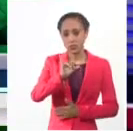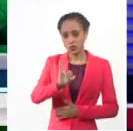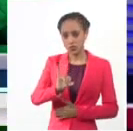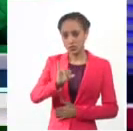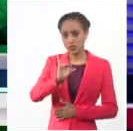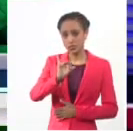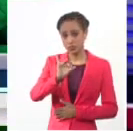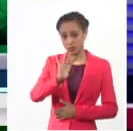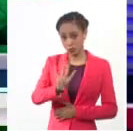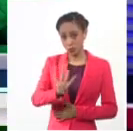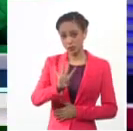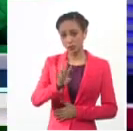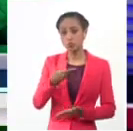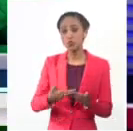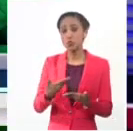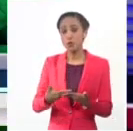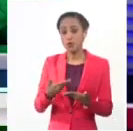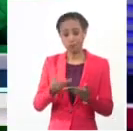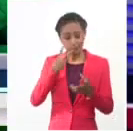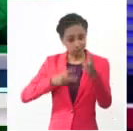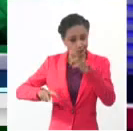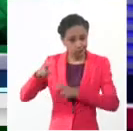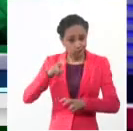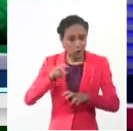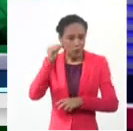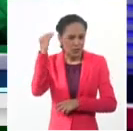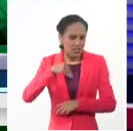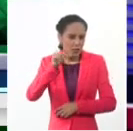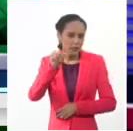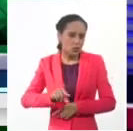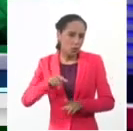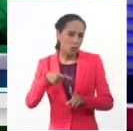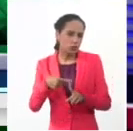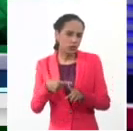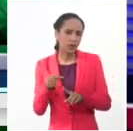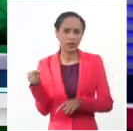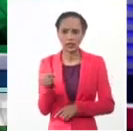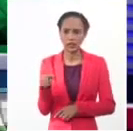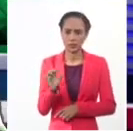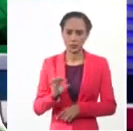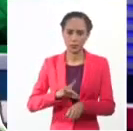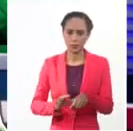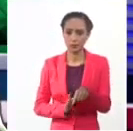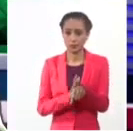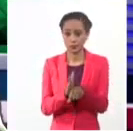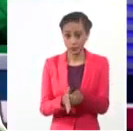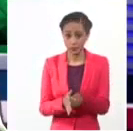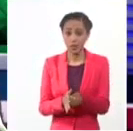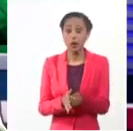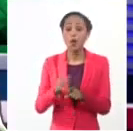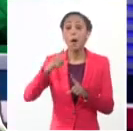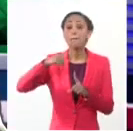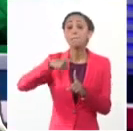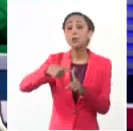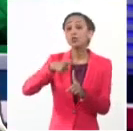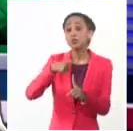135.774 muestras para el diagnóstico de la COVID-19, resultando positivas en esta semana